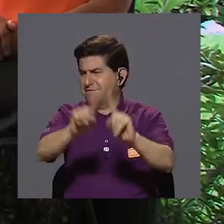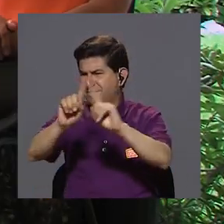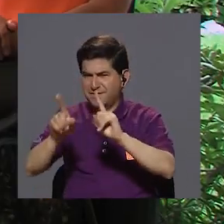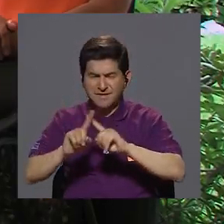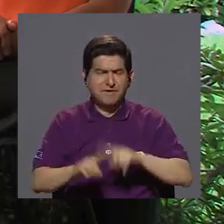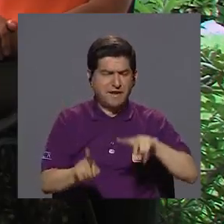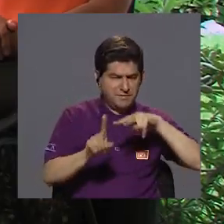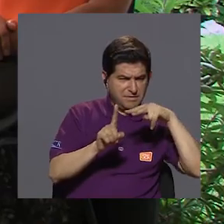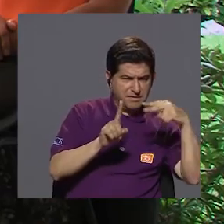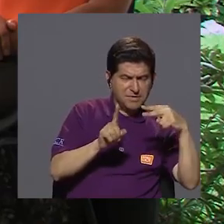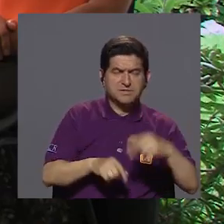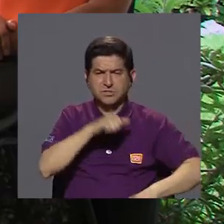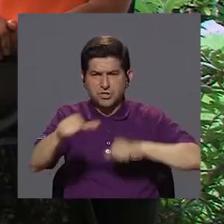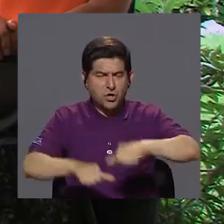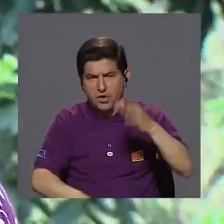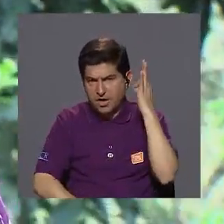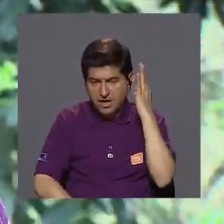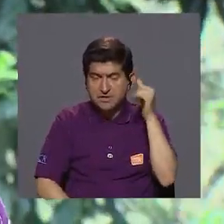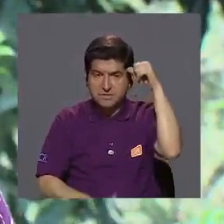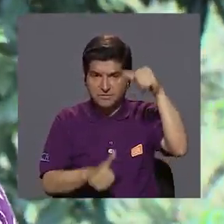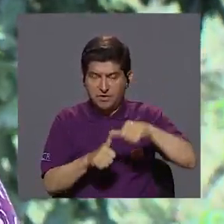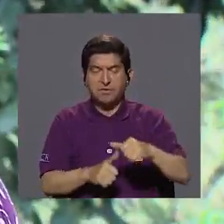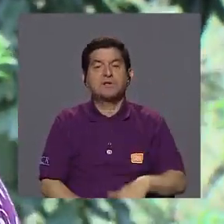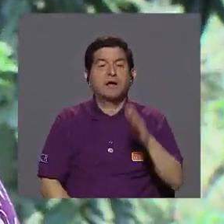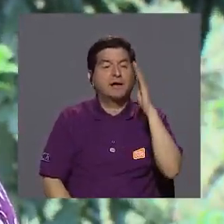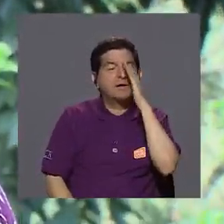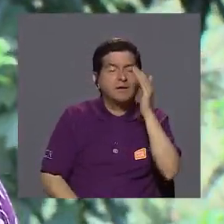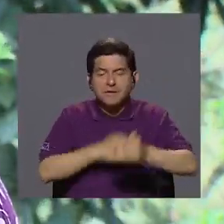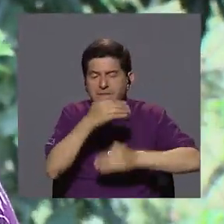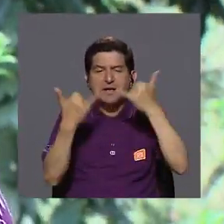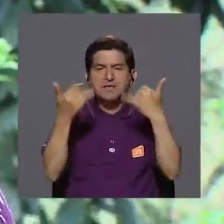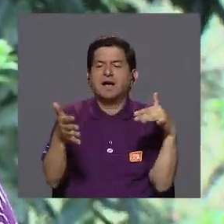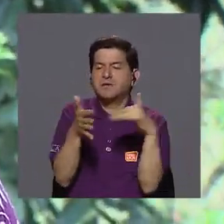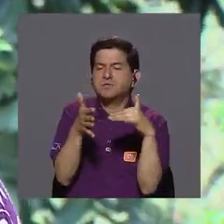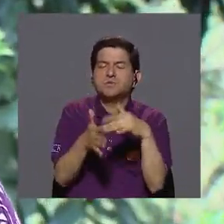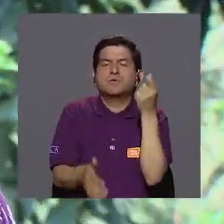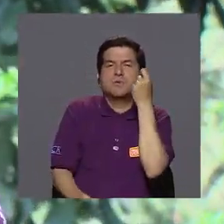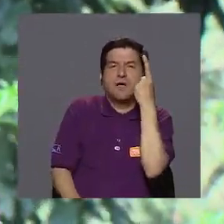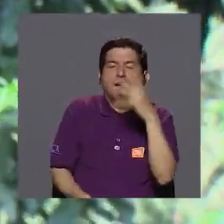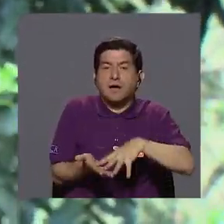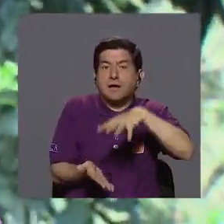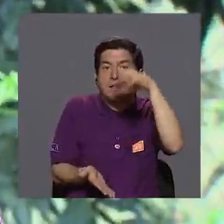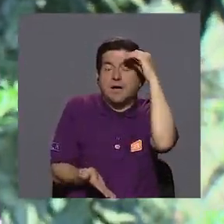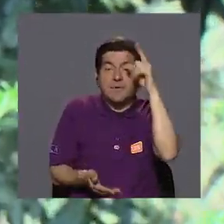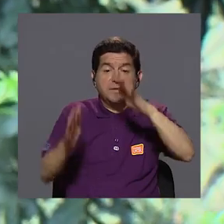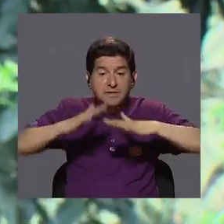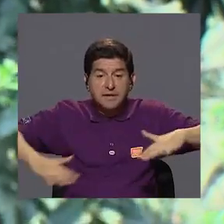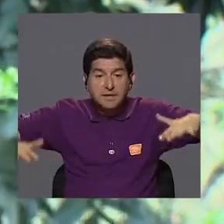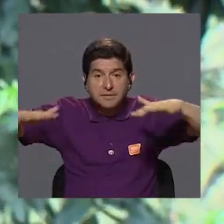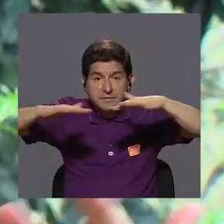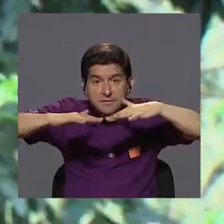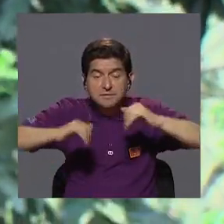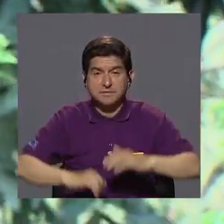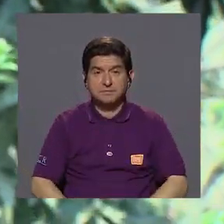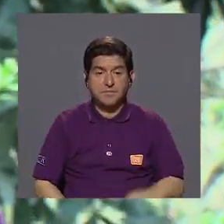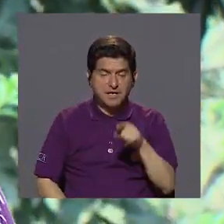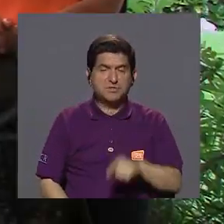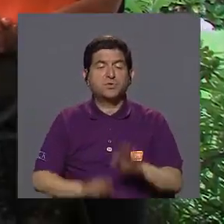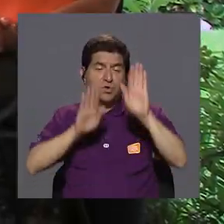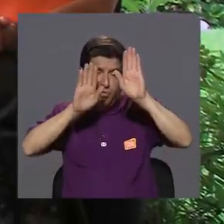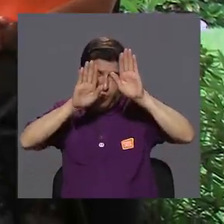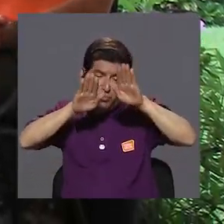porque desde muchas posturas feministas, bueno, vuelvo y repito, ¿verdad? La maternidad la hemos estudiado, la hemos comprendido, la hemos aprendido como un escenario